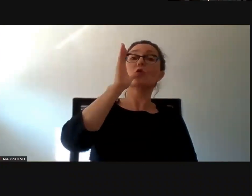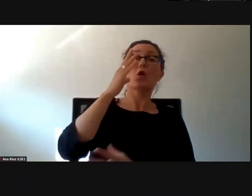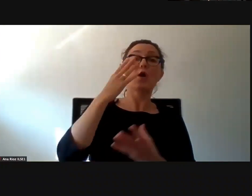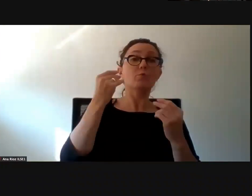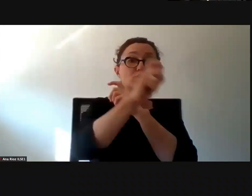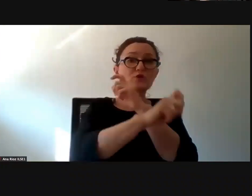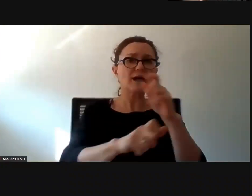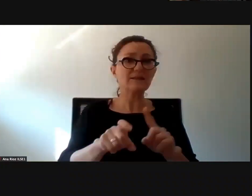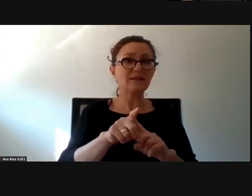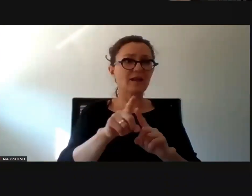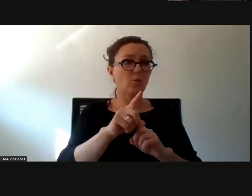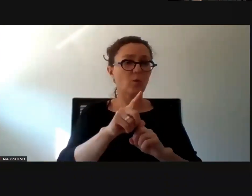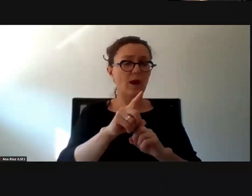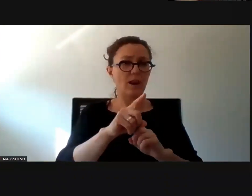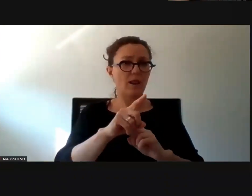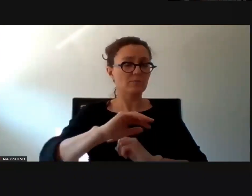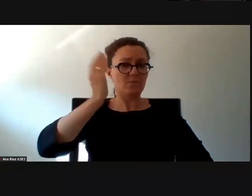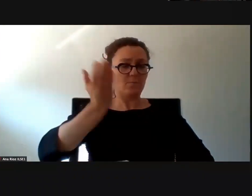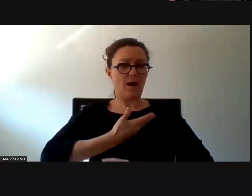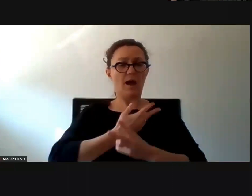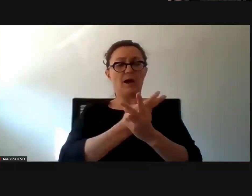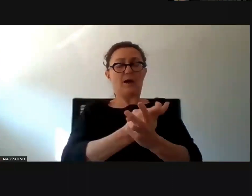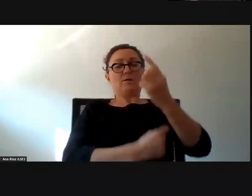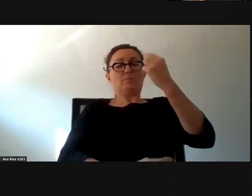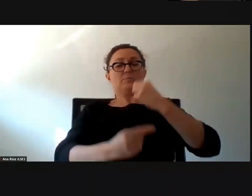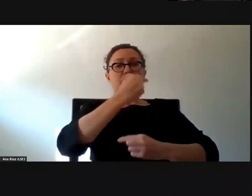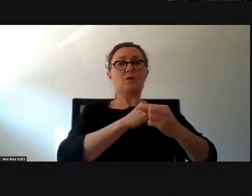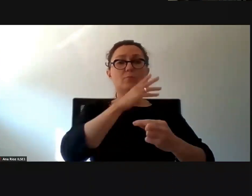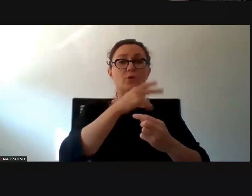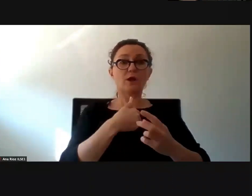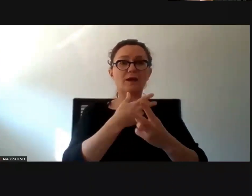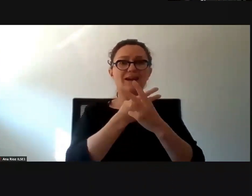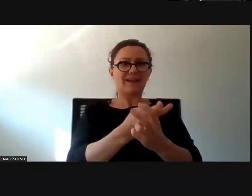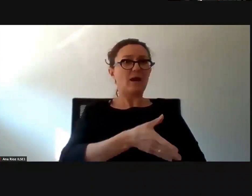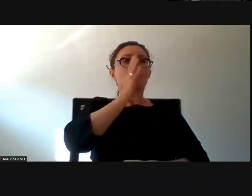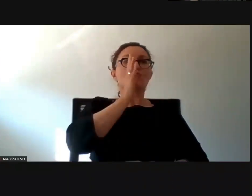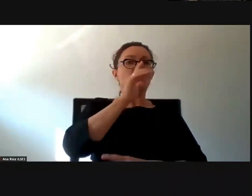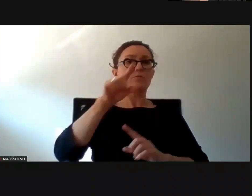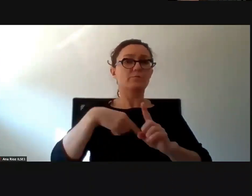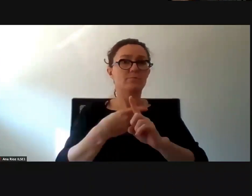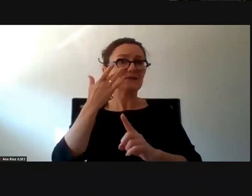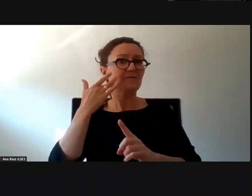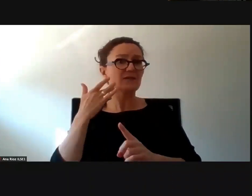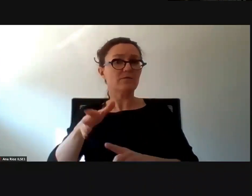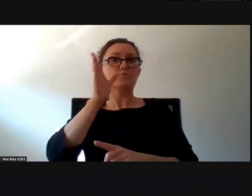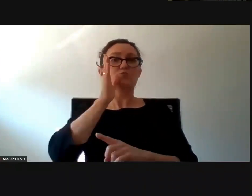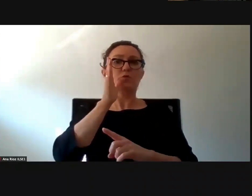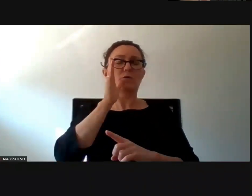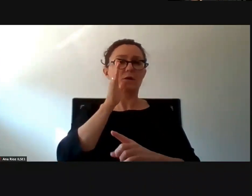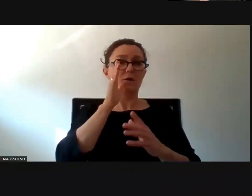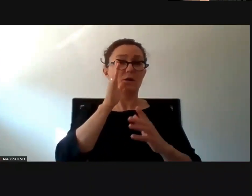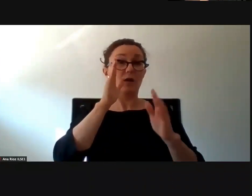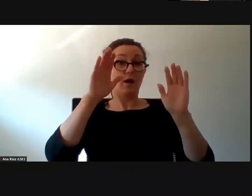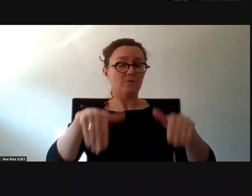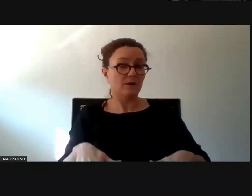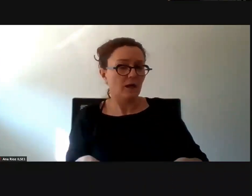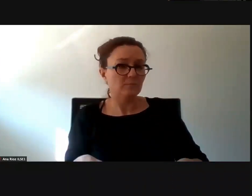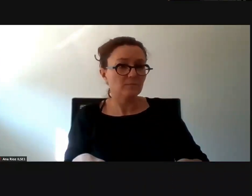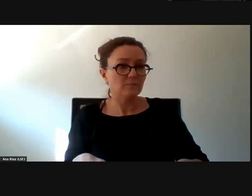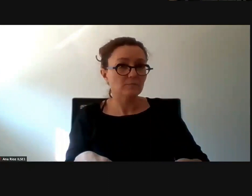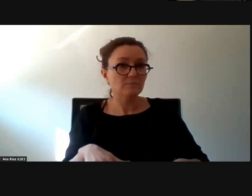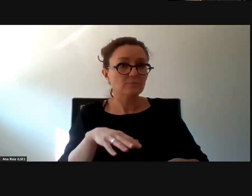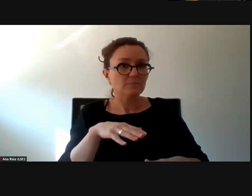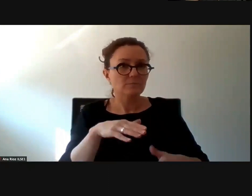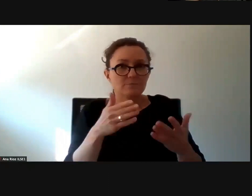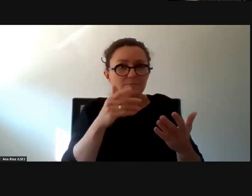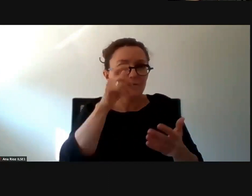Unidos por la lejía o los desinfectantes. Y reprodujeron automáticamente porque le dieron credibilidad a una persona